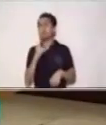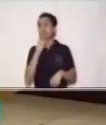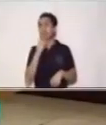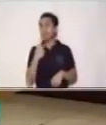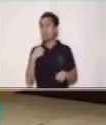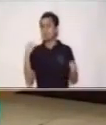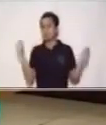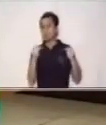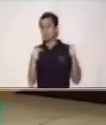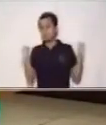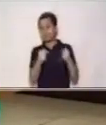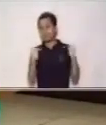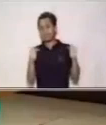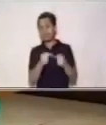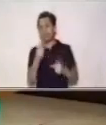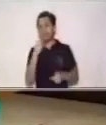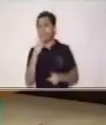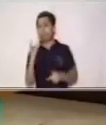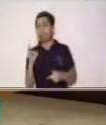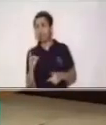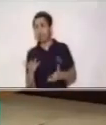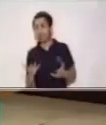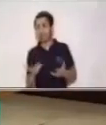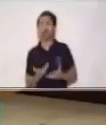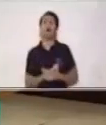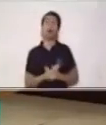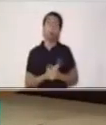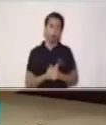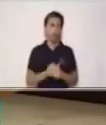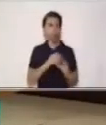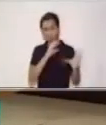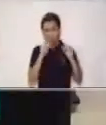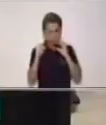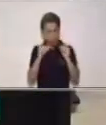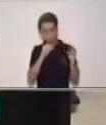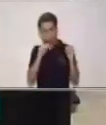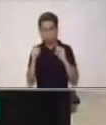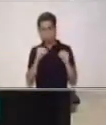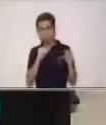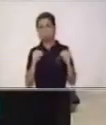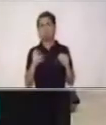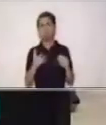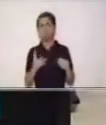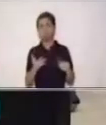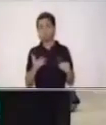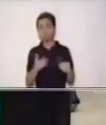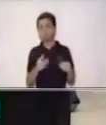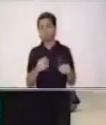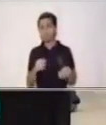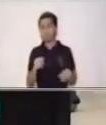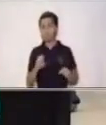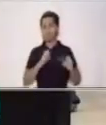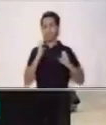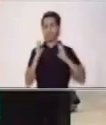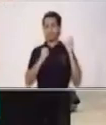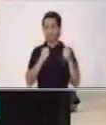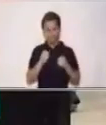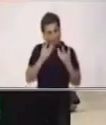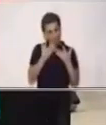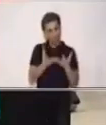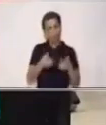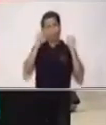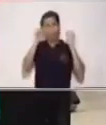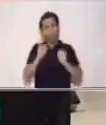alguna situación así que se pueda dar en casa, podemos ir expresando nuestras emociones, ¿verdad? Lo importante es tener